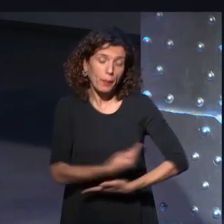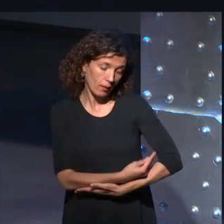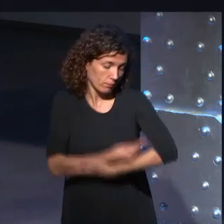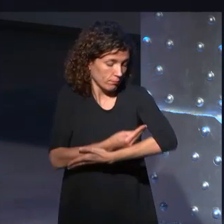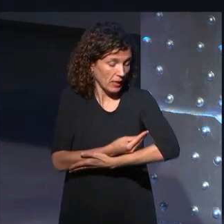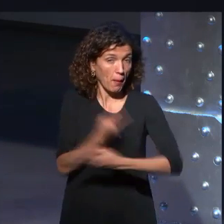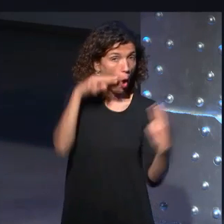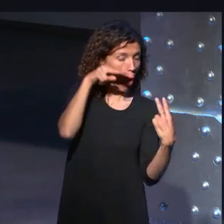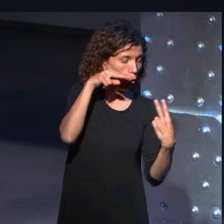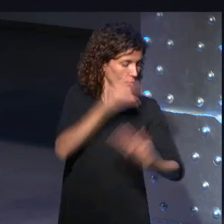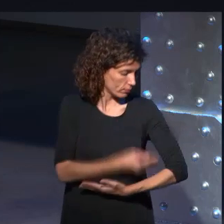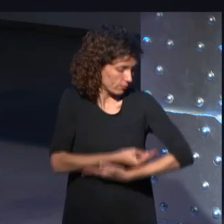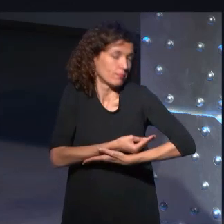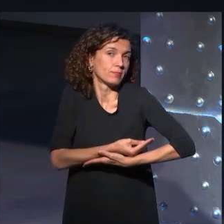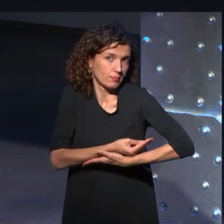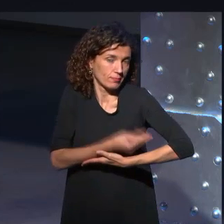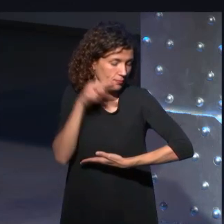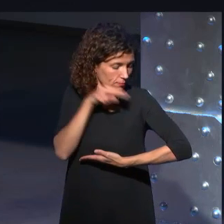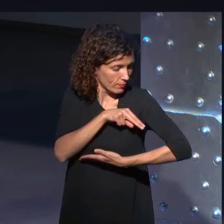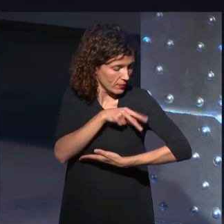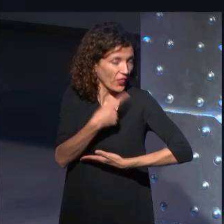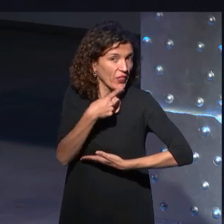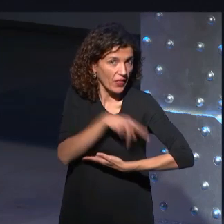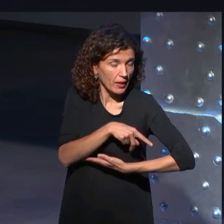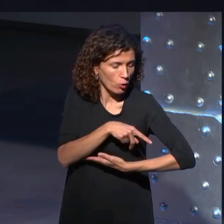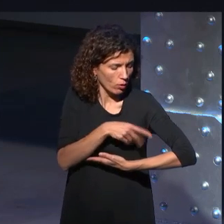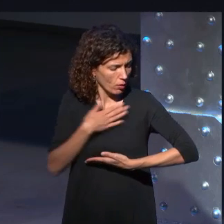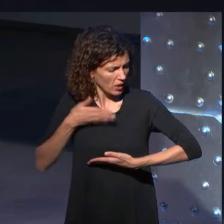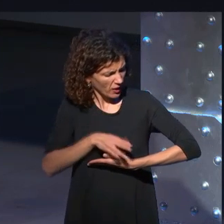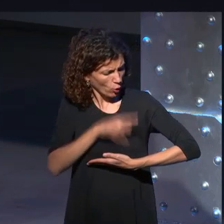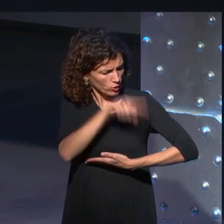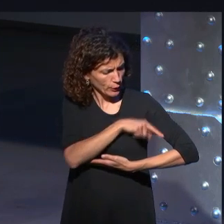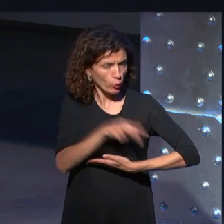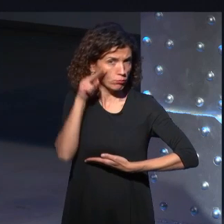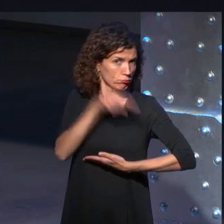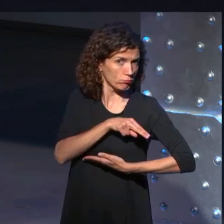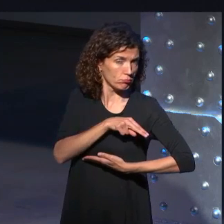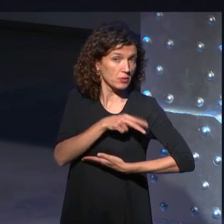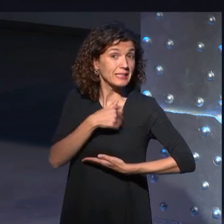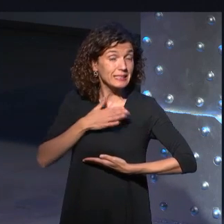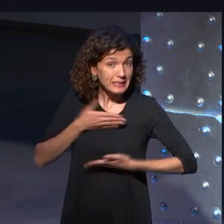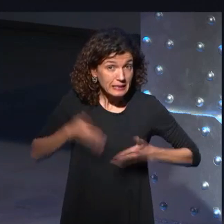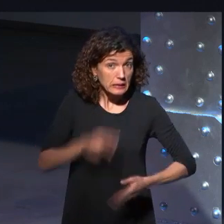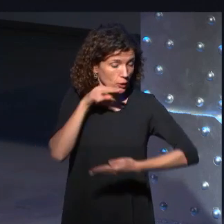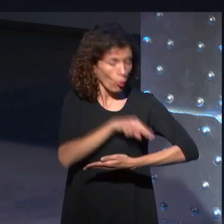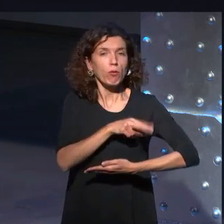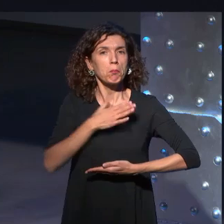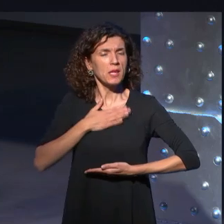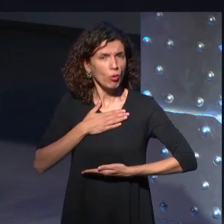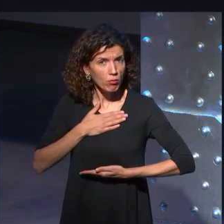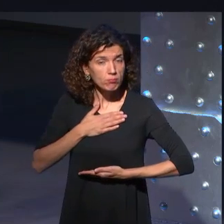lo veía a los ojos. Y de verlo tenía que decir si era suyo o no. Si era suyo y le